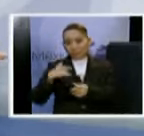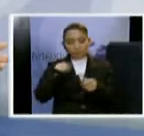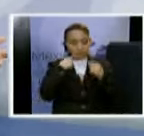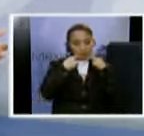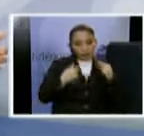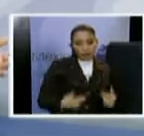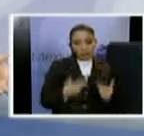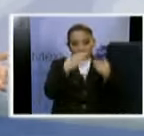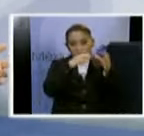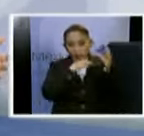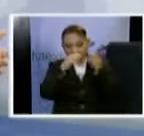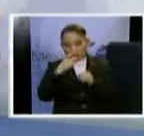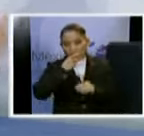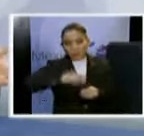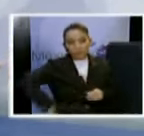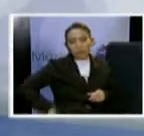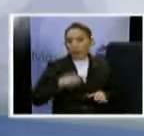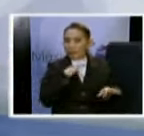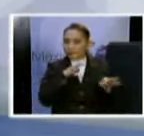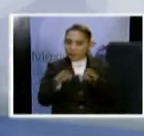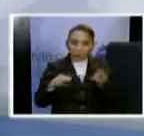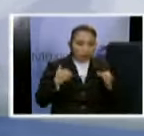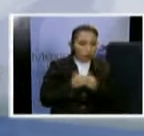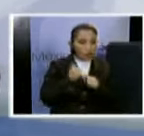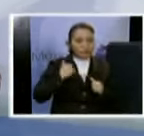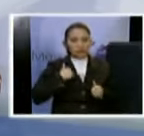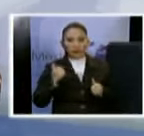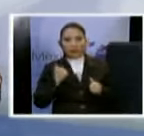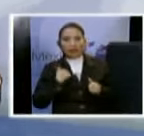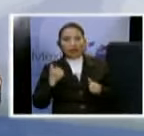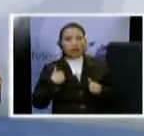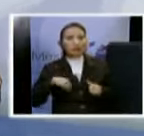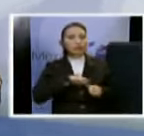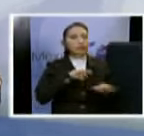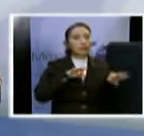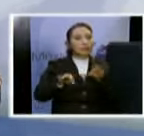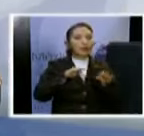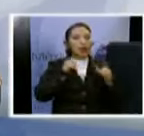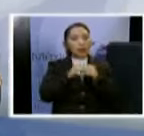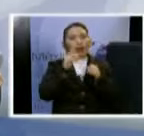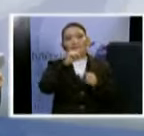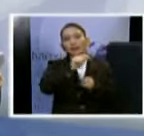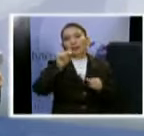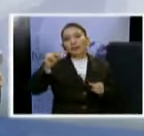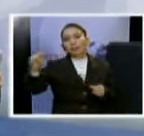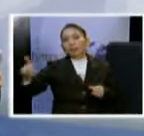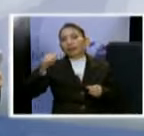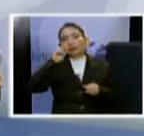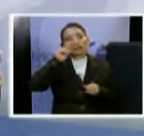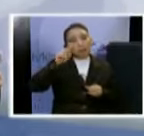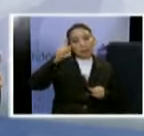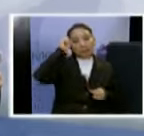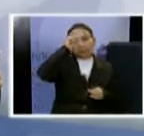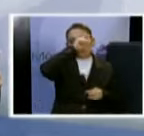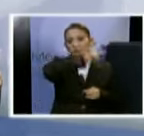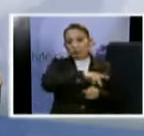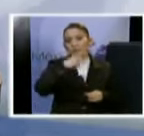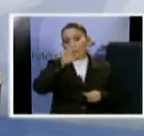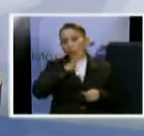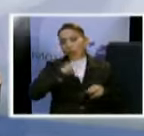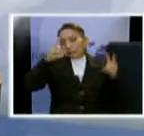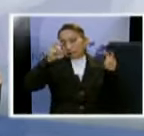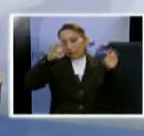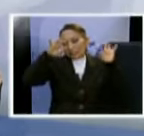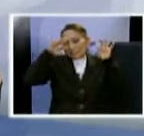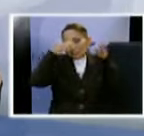negociaciones comerciales ya se ha dicho, estamos trabajando con los canadienses, en el TPP, que se ve muy difícil, pero hay un caso